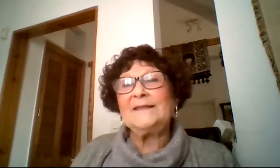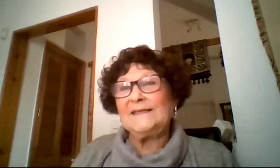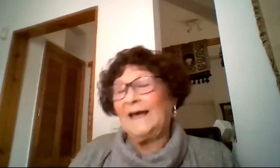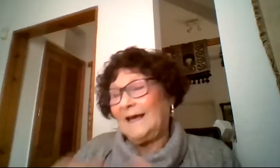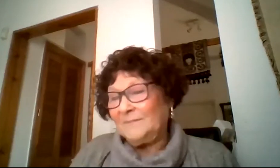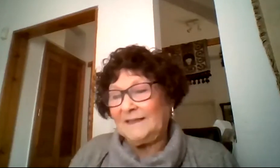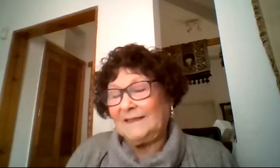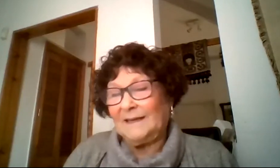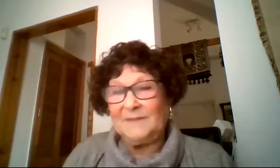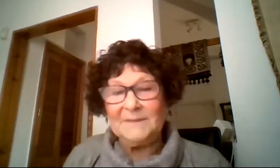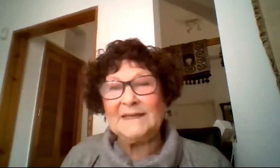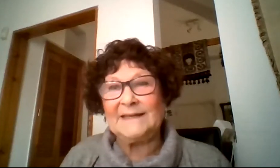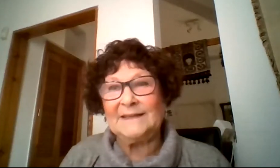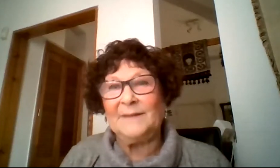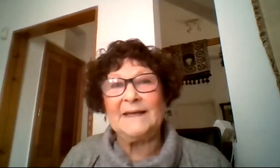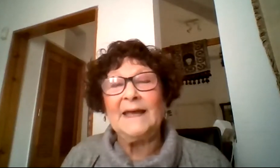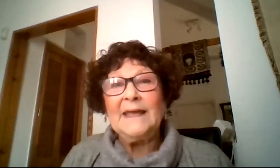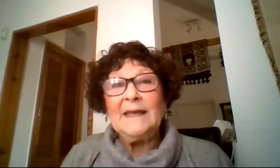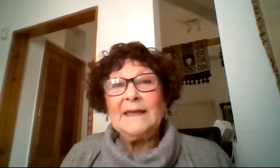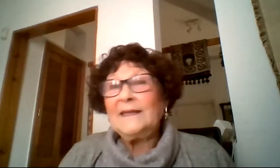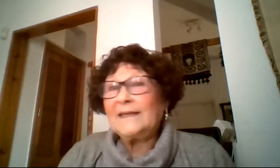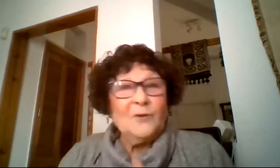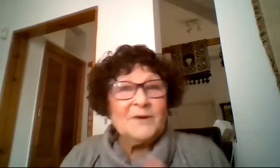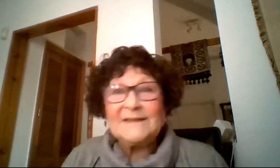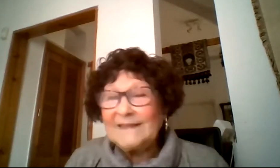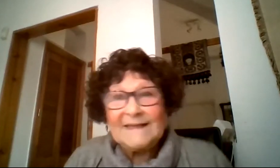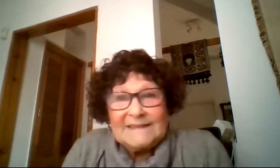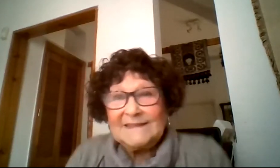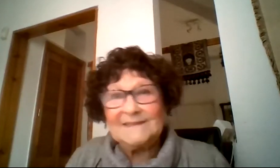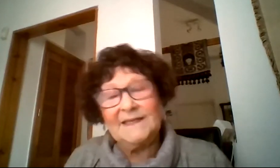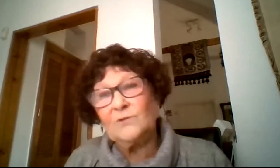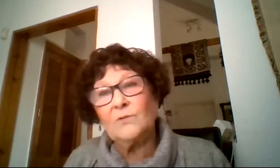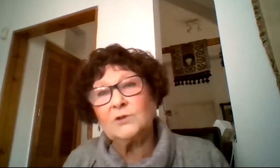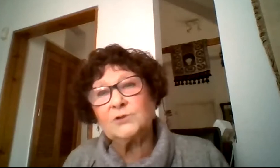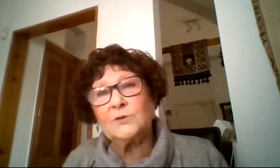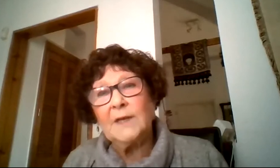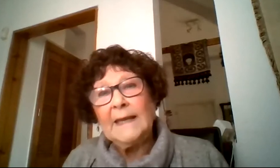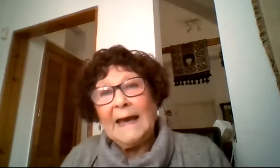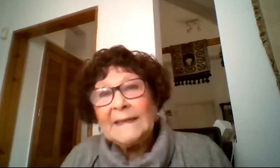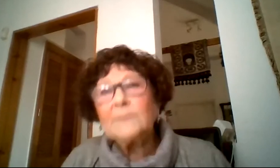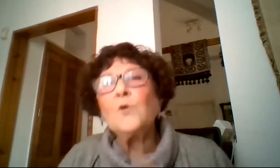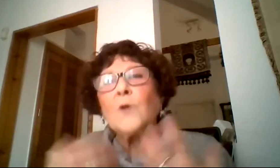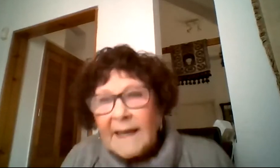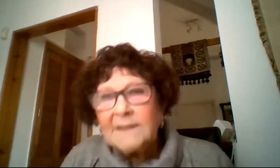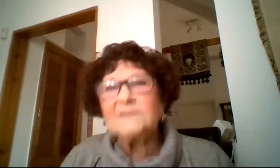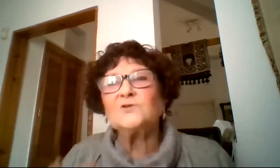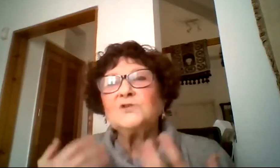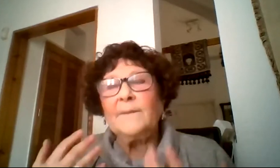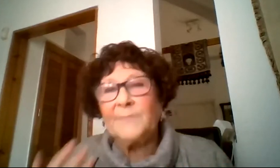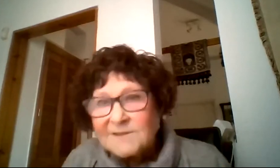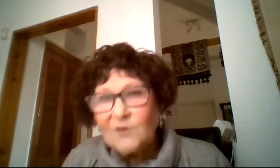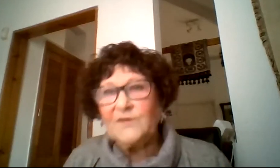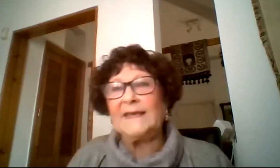le decía a mi amiga Tamara, es que no puede ser que se sienten en un colchón, hay que buscar